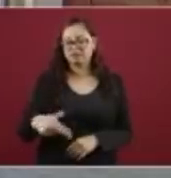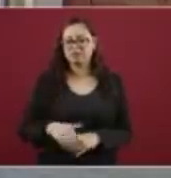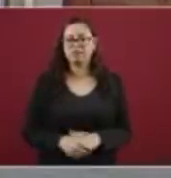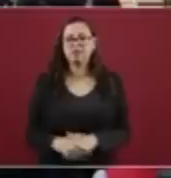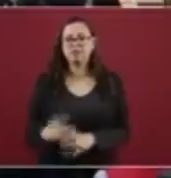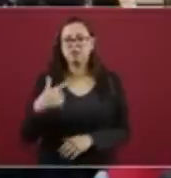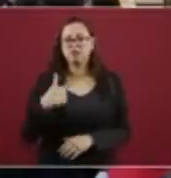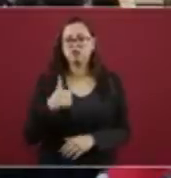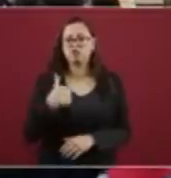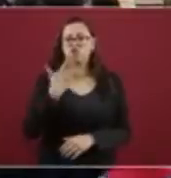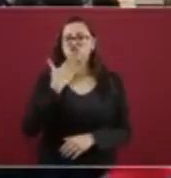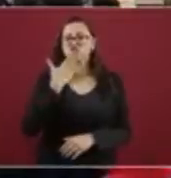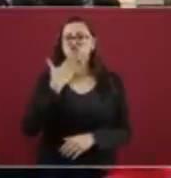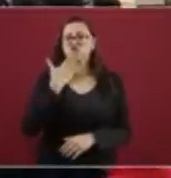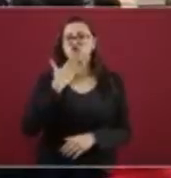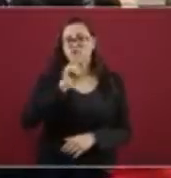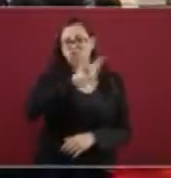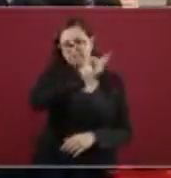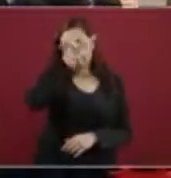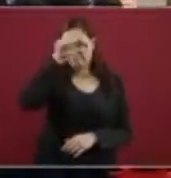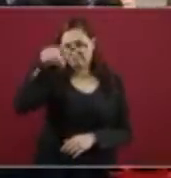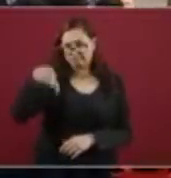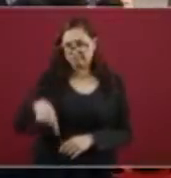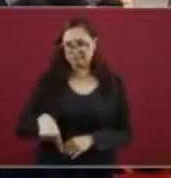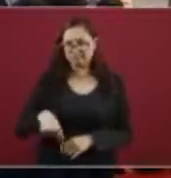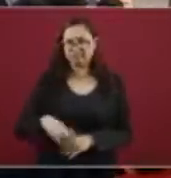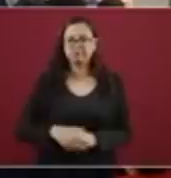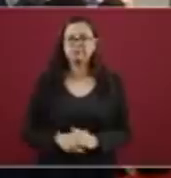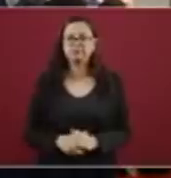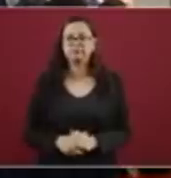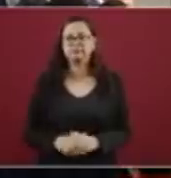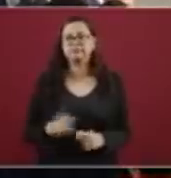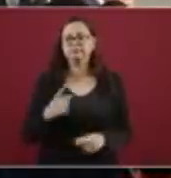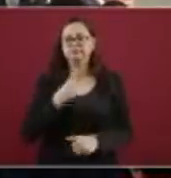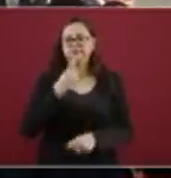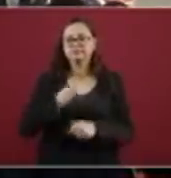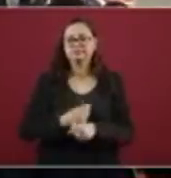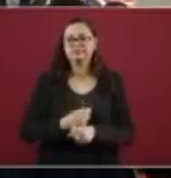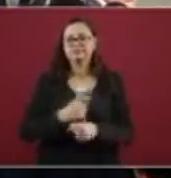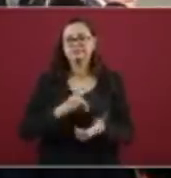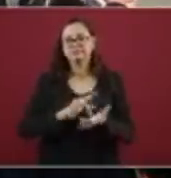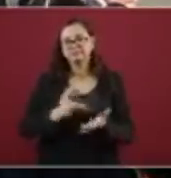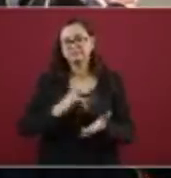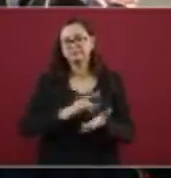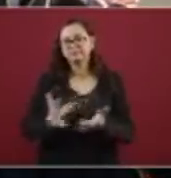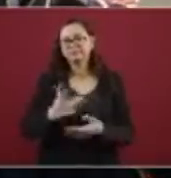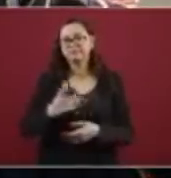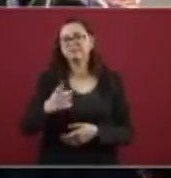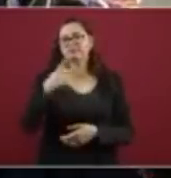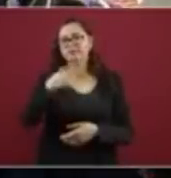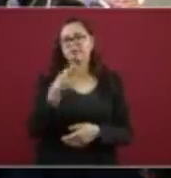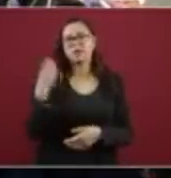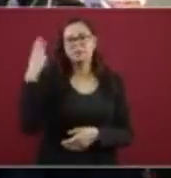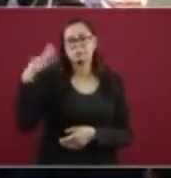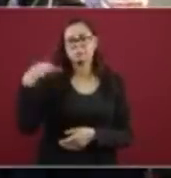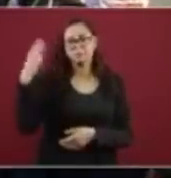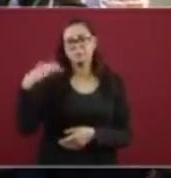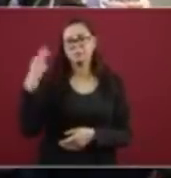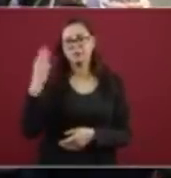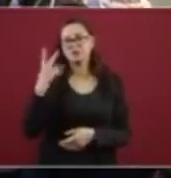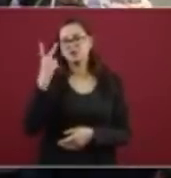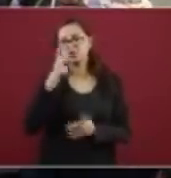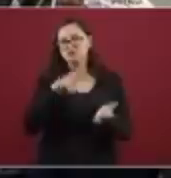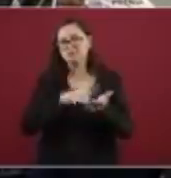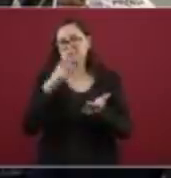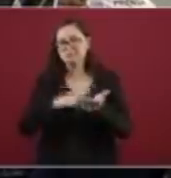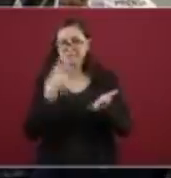Sonora, presidente. Bueno, y primero le quiero agradecer a nombre de todos los sonorenses las dos visitas que nos hizo en el mes de marzo. Lo esperamos más seguido por